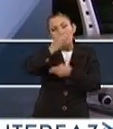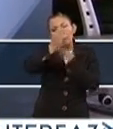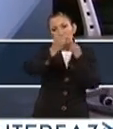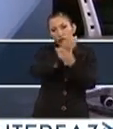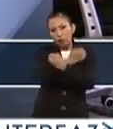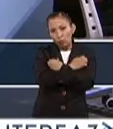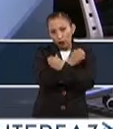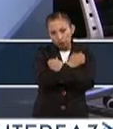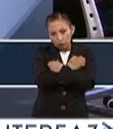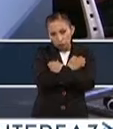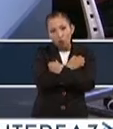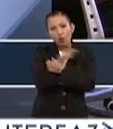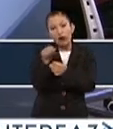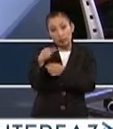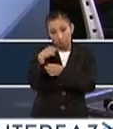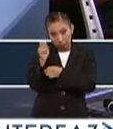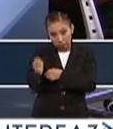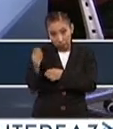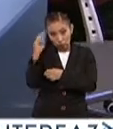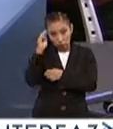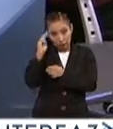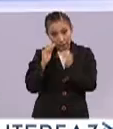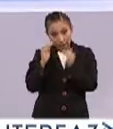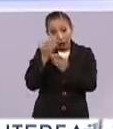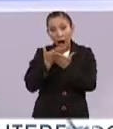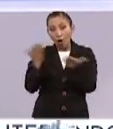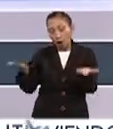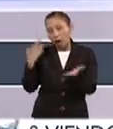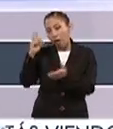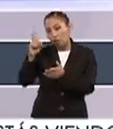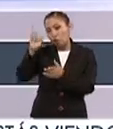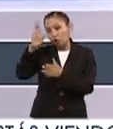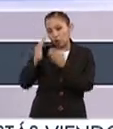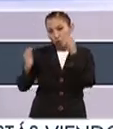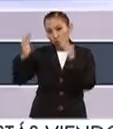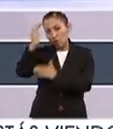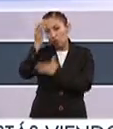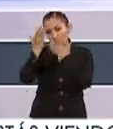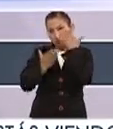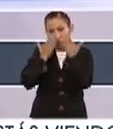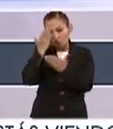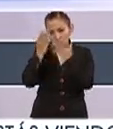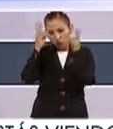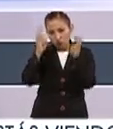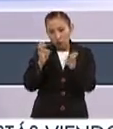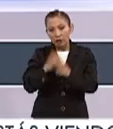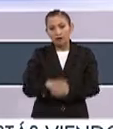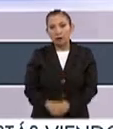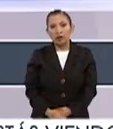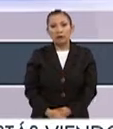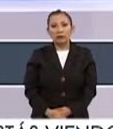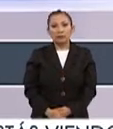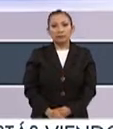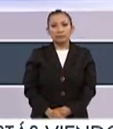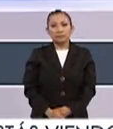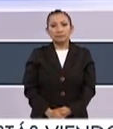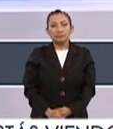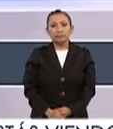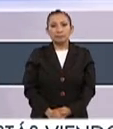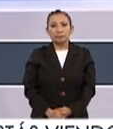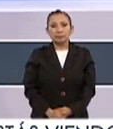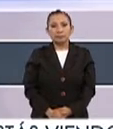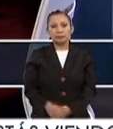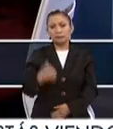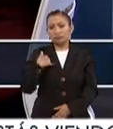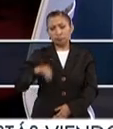mundo de la educación? De eso se trató tu maestría y ahora estás también desarrollando este tema en tu doctorado. Sí.